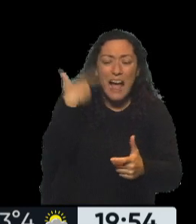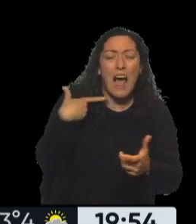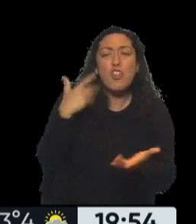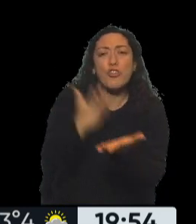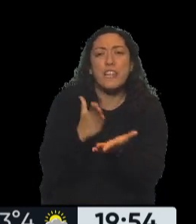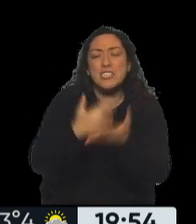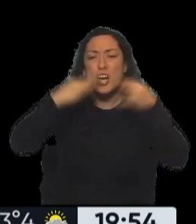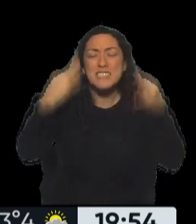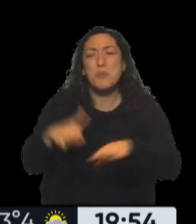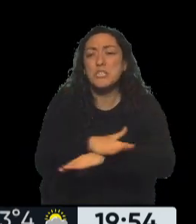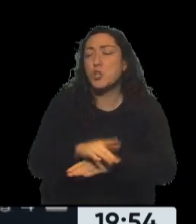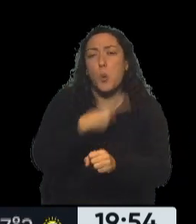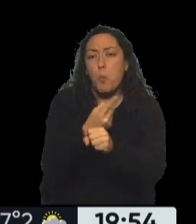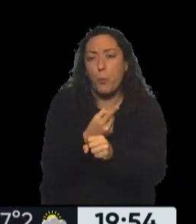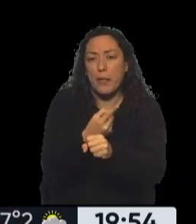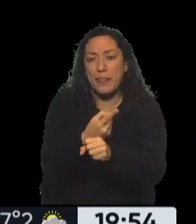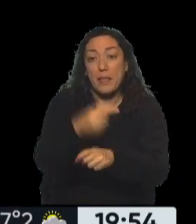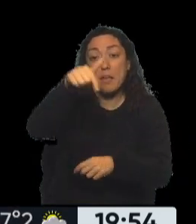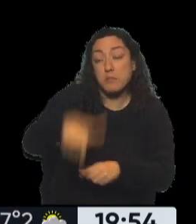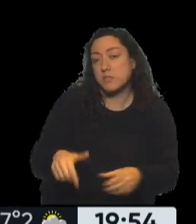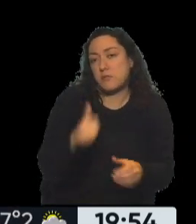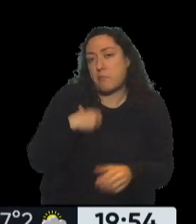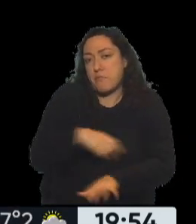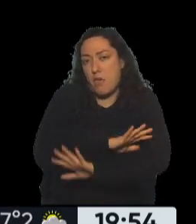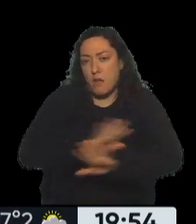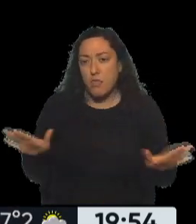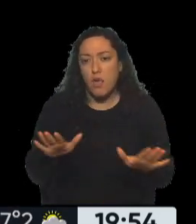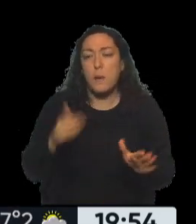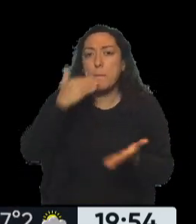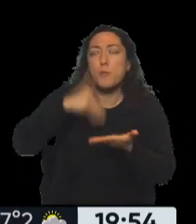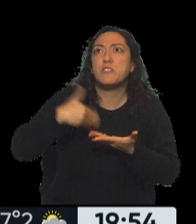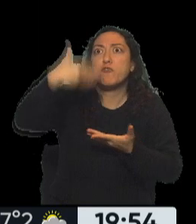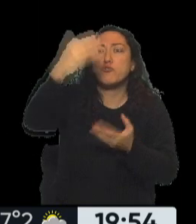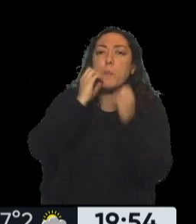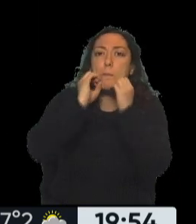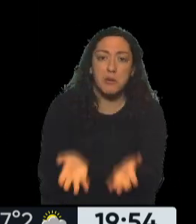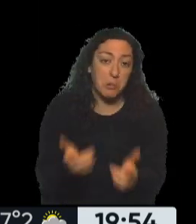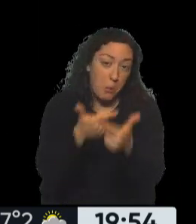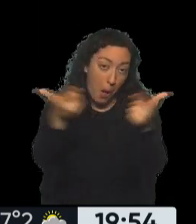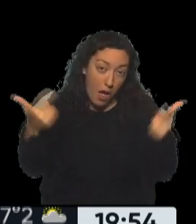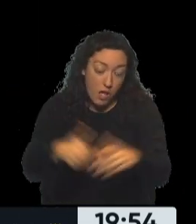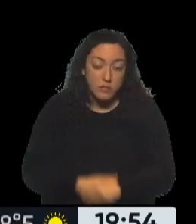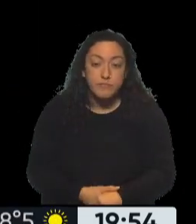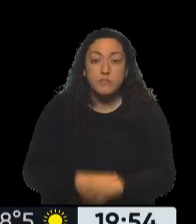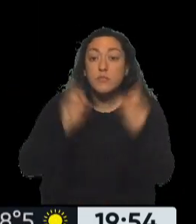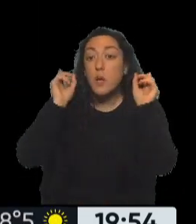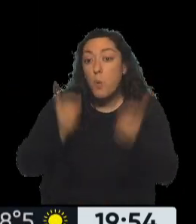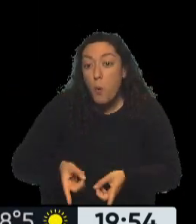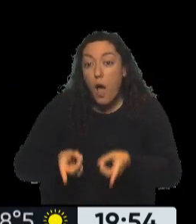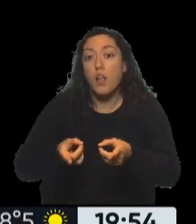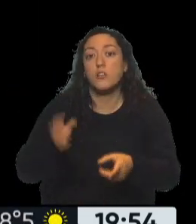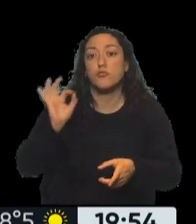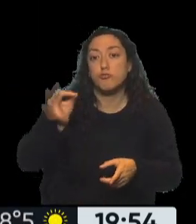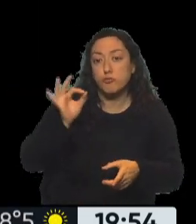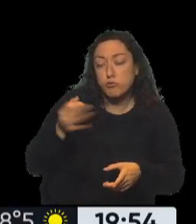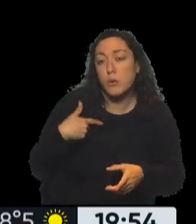los derechos más básicos. El presente es una mierda y nadie está prometiendo un futuro mucho más esperanzador. Sin embargo, el voto se